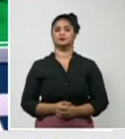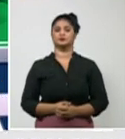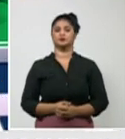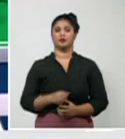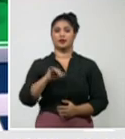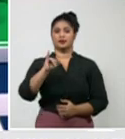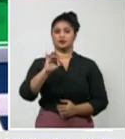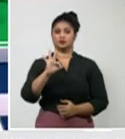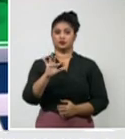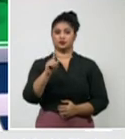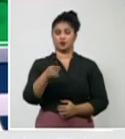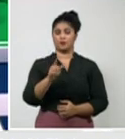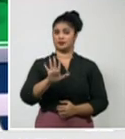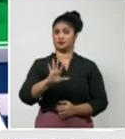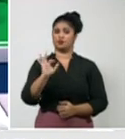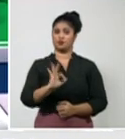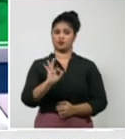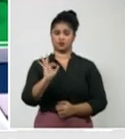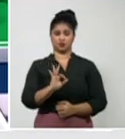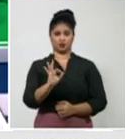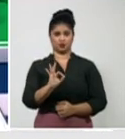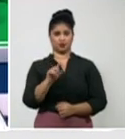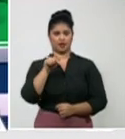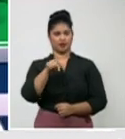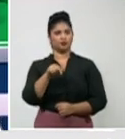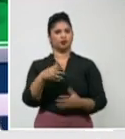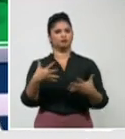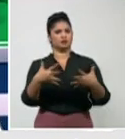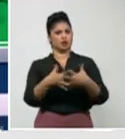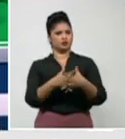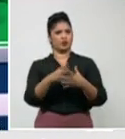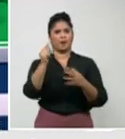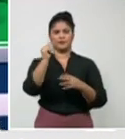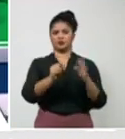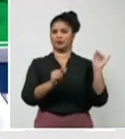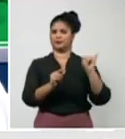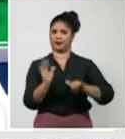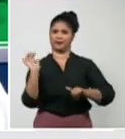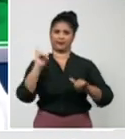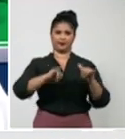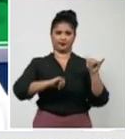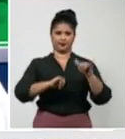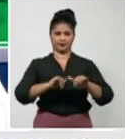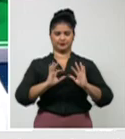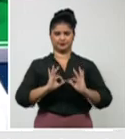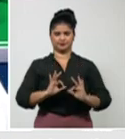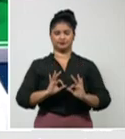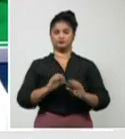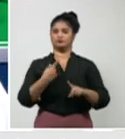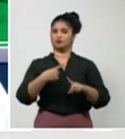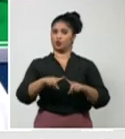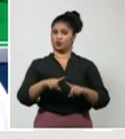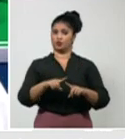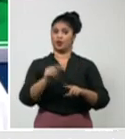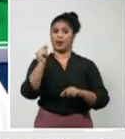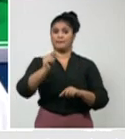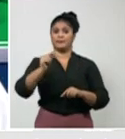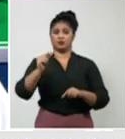68,5% relacionado con casos importados. Los casos importados en el día de ayer,